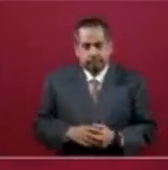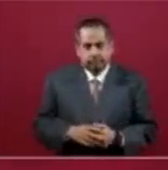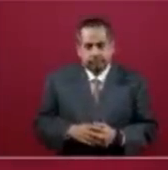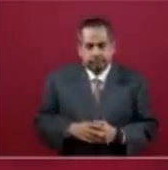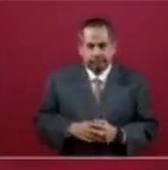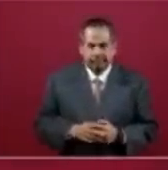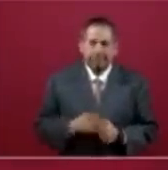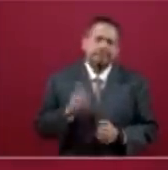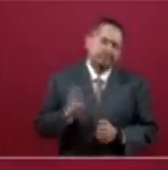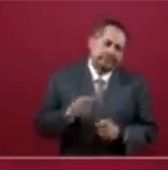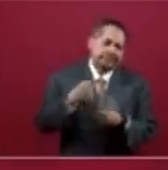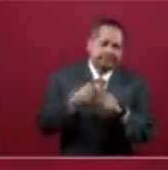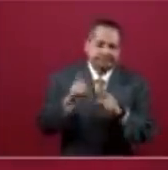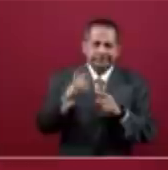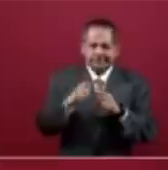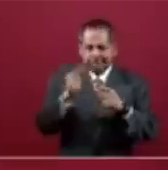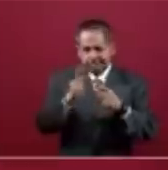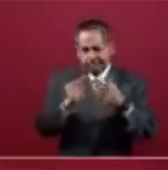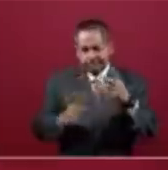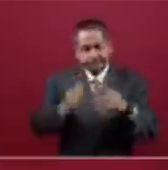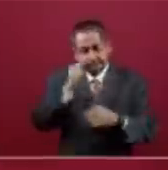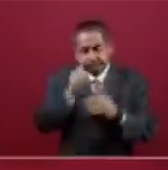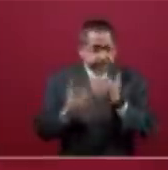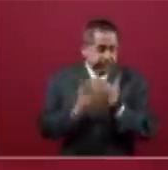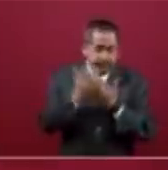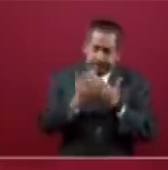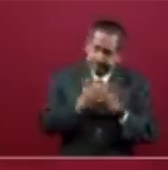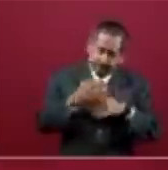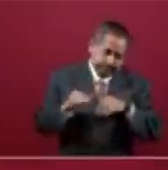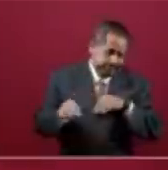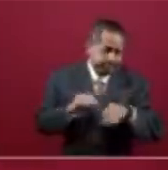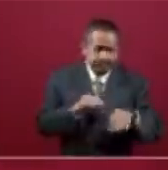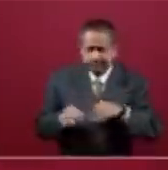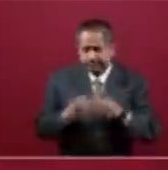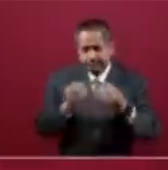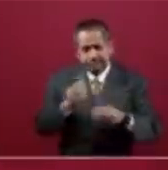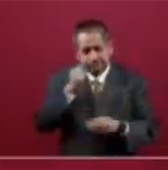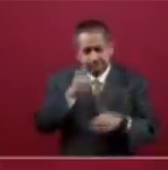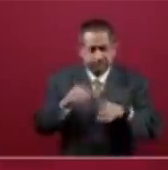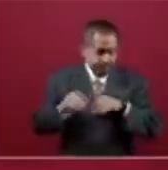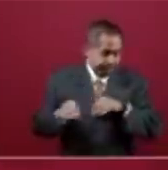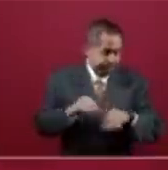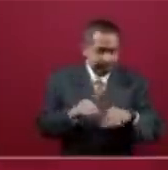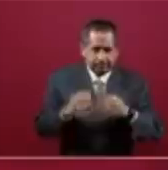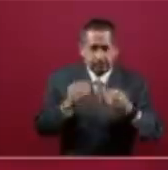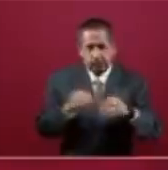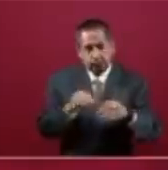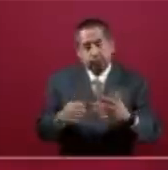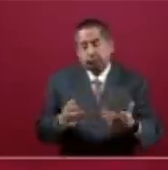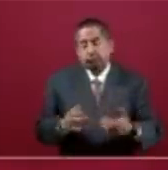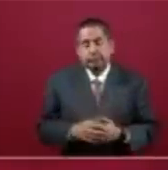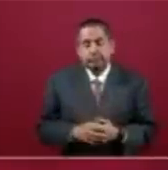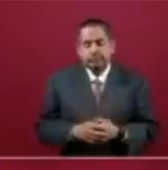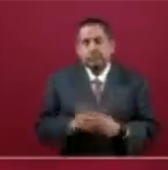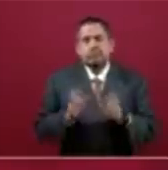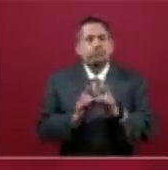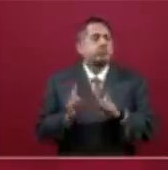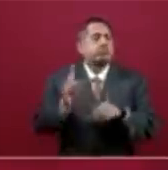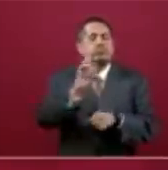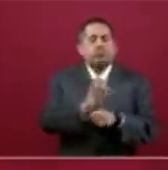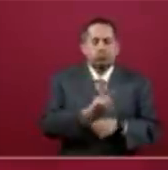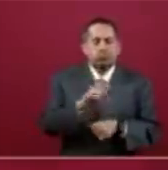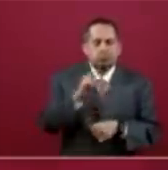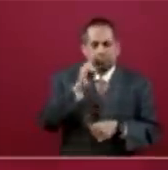en fin, siempre hay trabajo, siempre hay mucho trabajo. Entonces, un día,